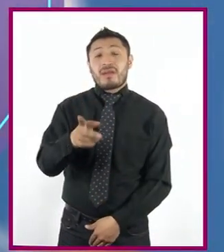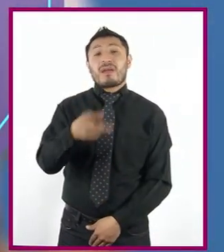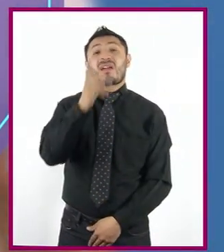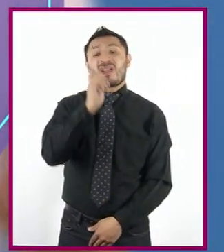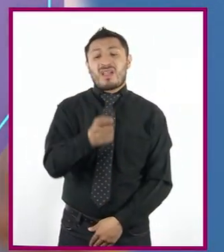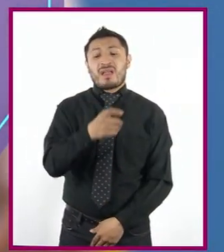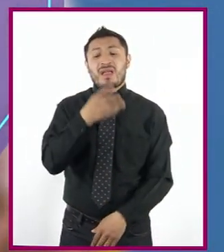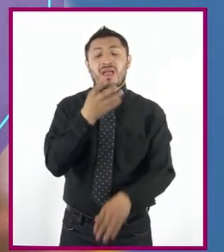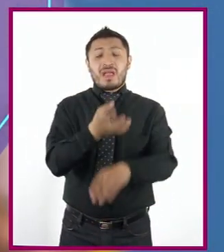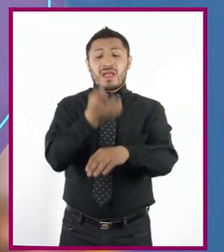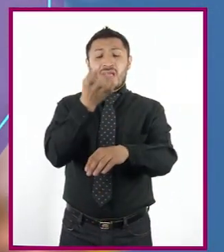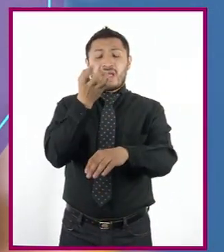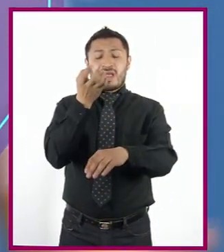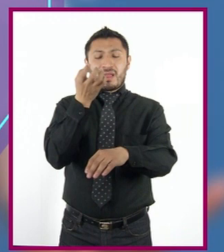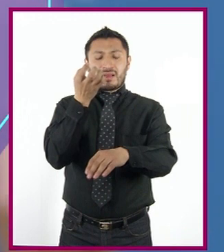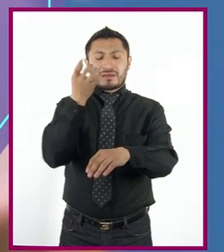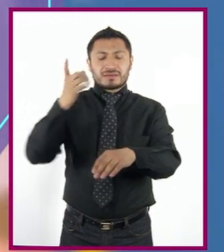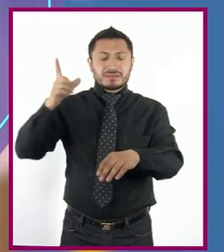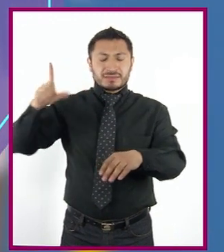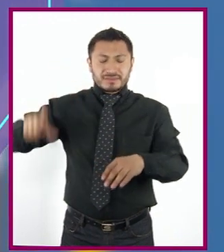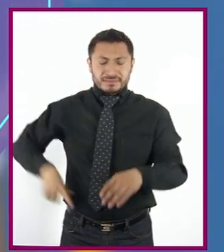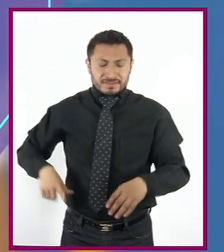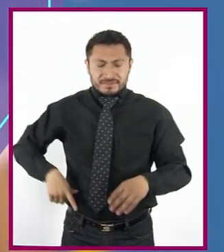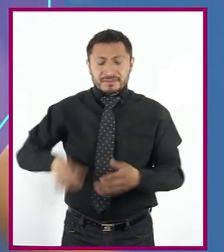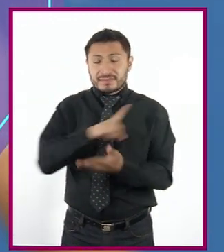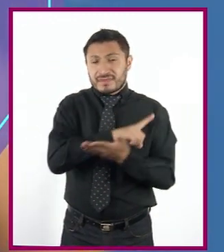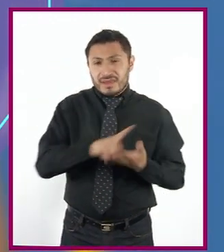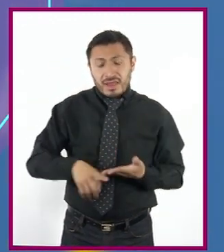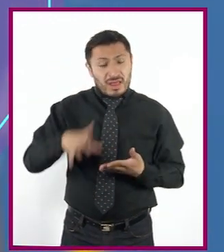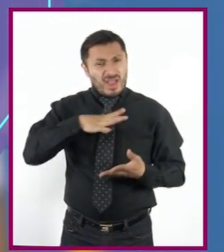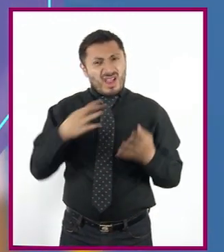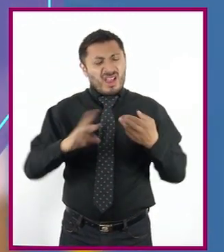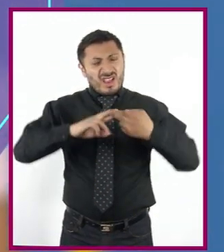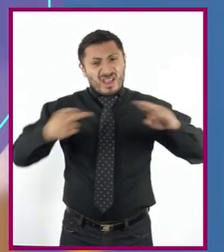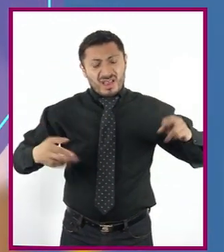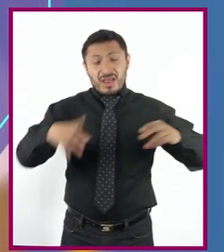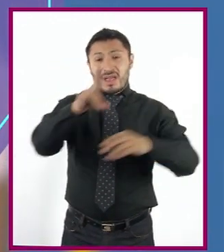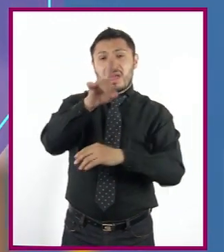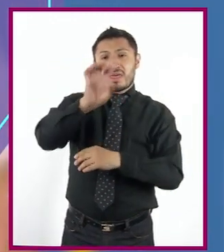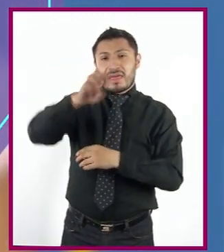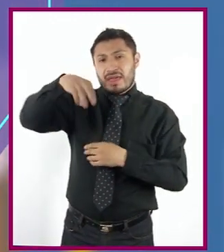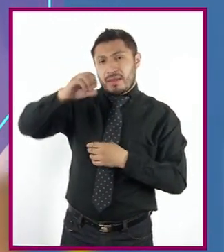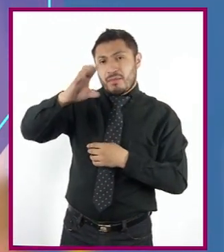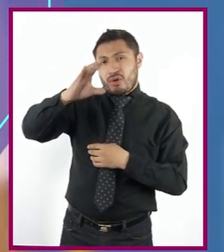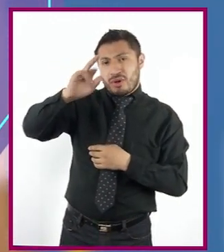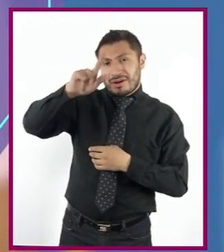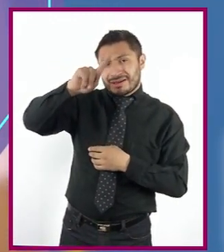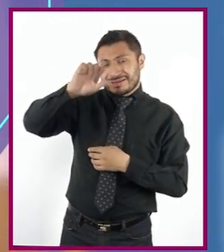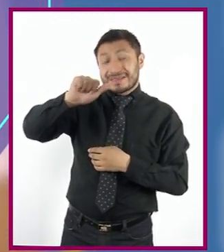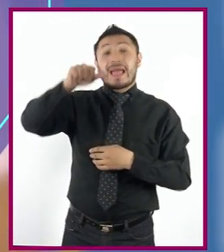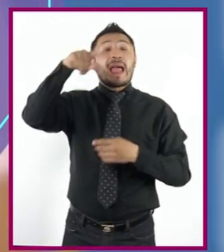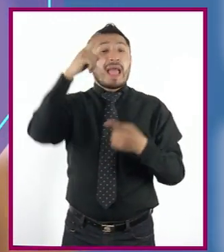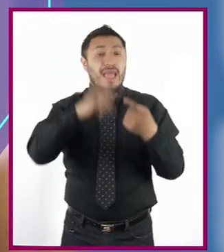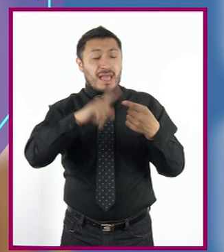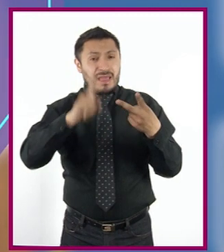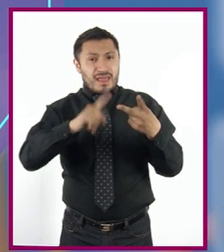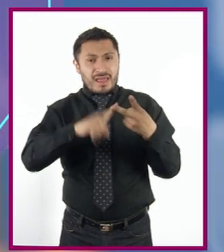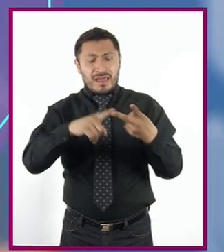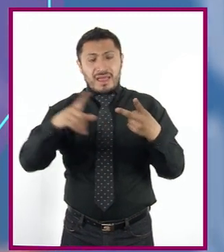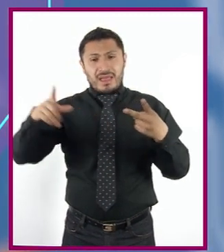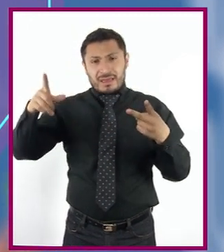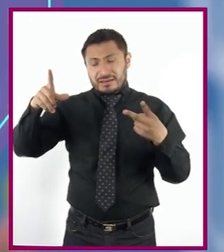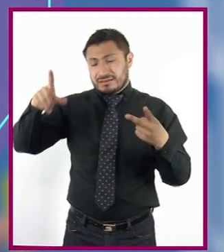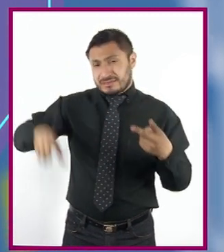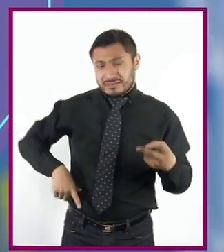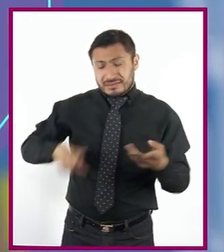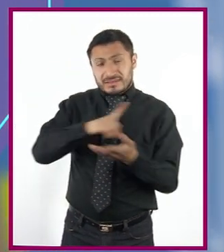es el Estado de Derecho? ¿Hay alguna relación entre la democracia y el Estado de Derecho? ¿Cómo se